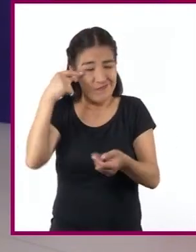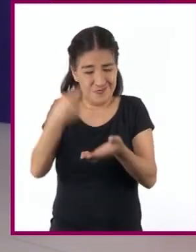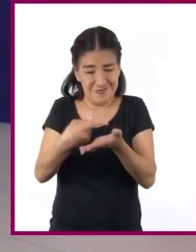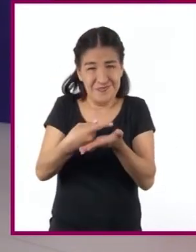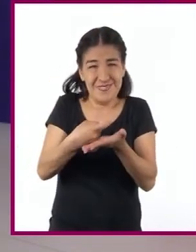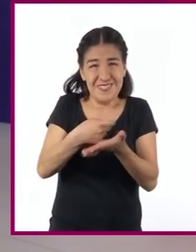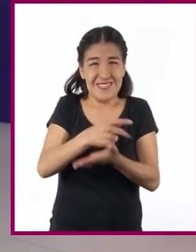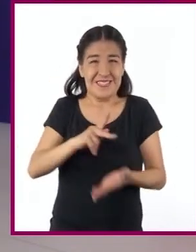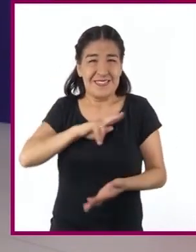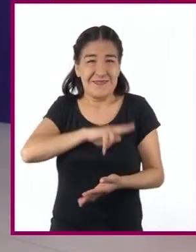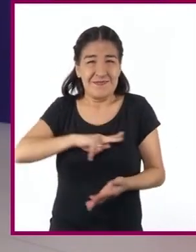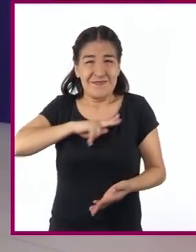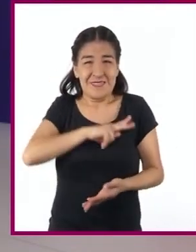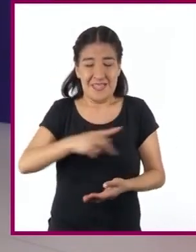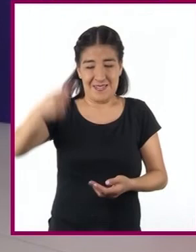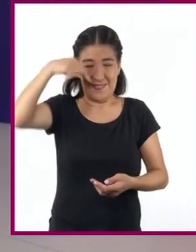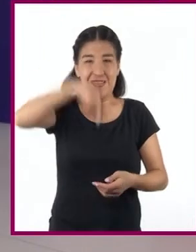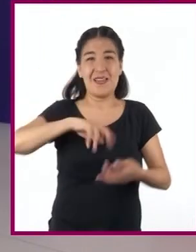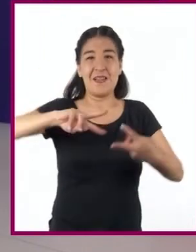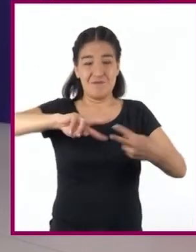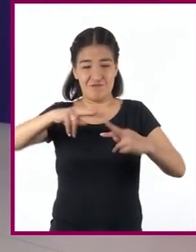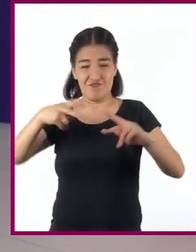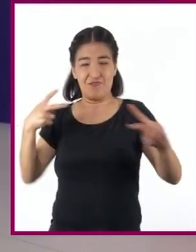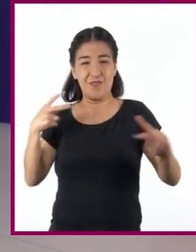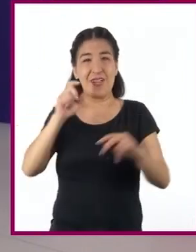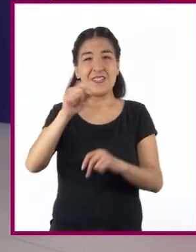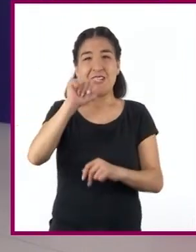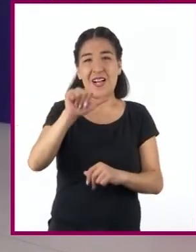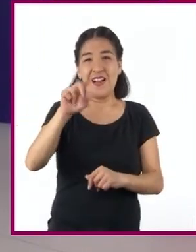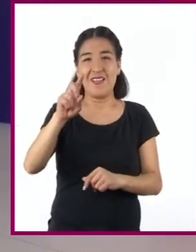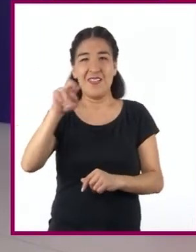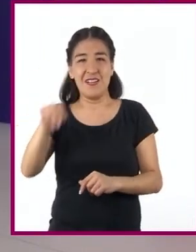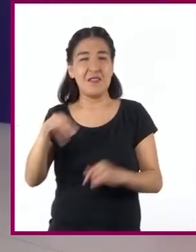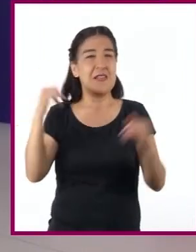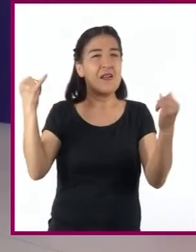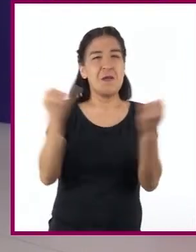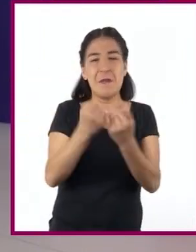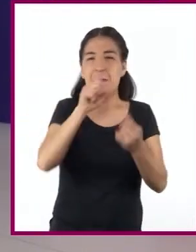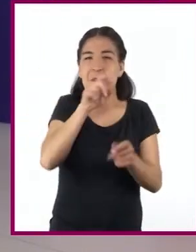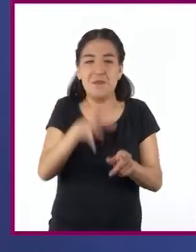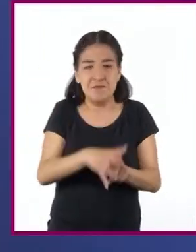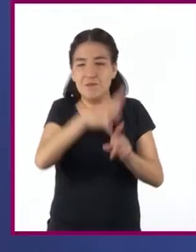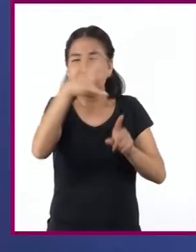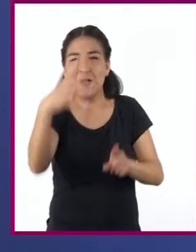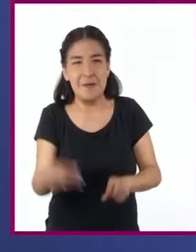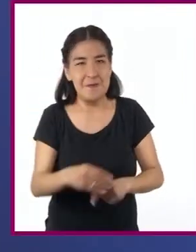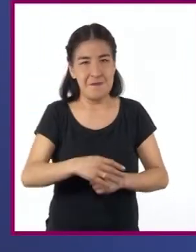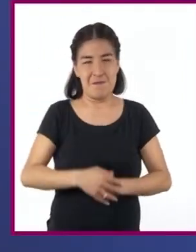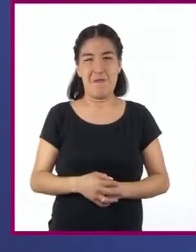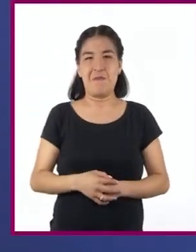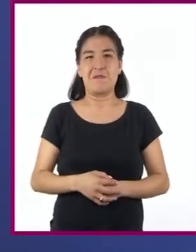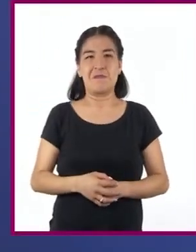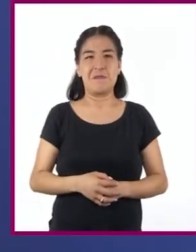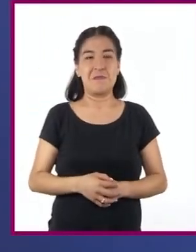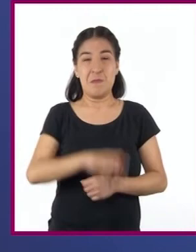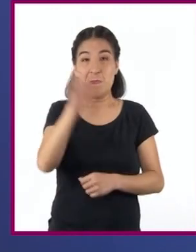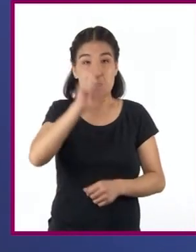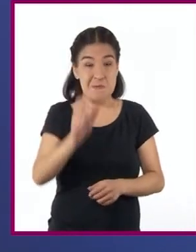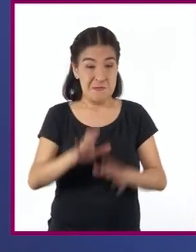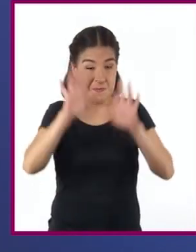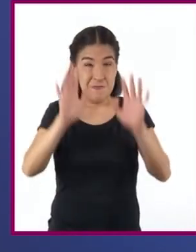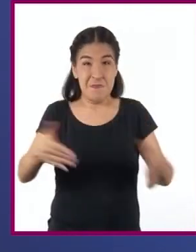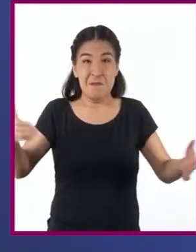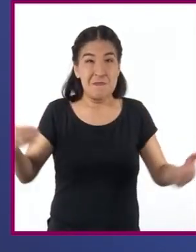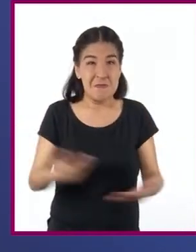toda la información genética para generar un organismo idéntico al progenitor. En el momento de la